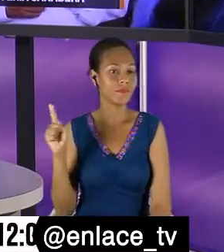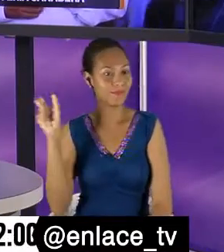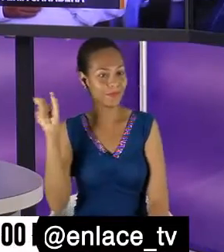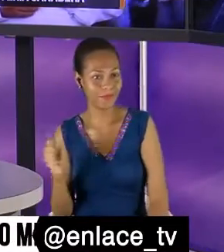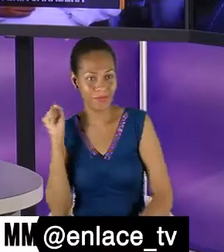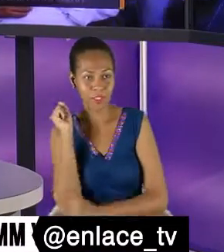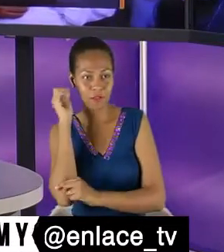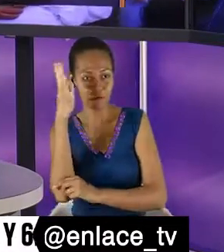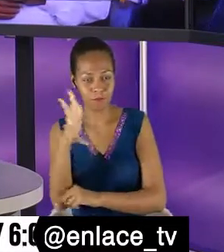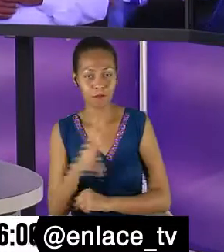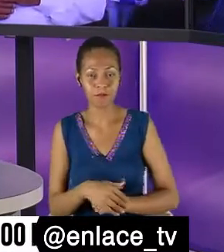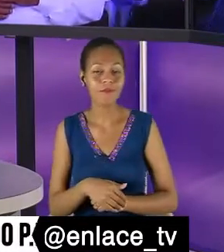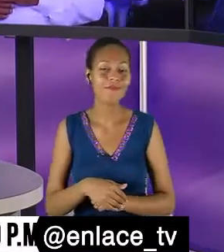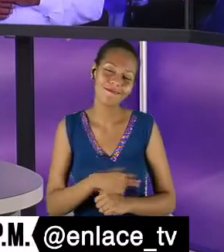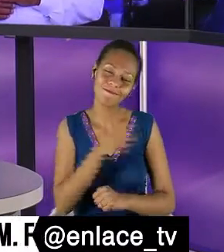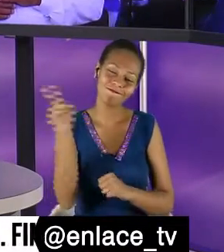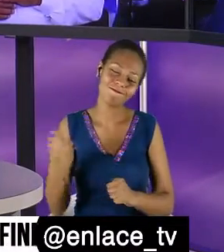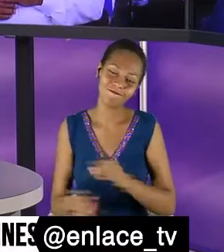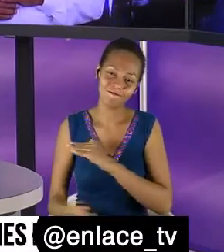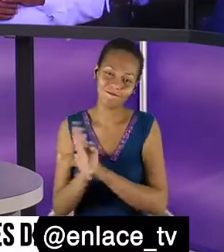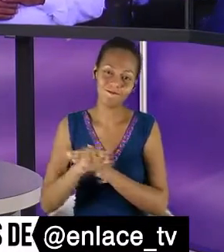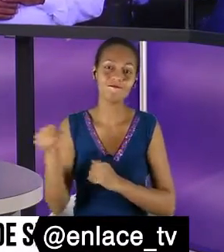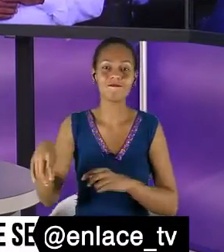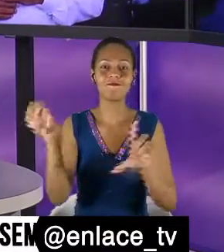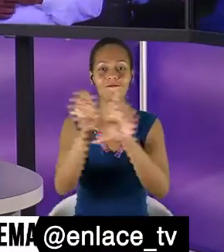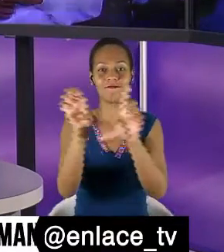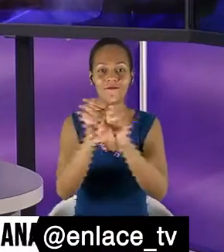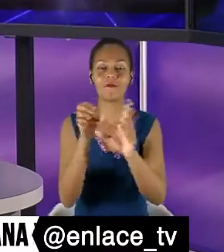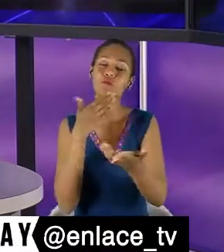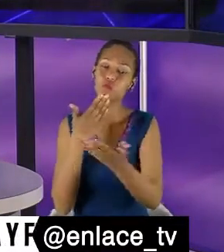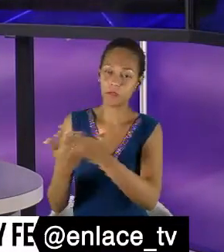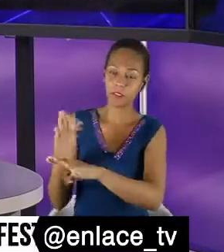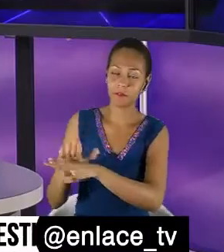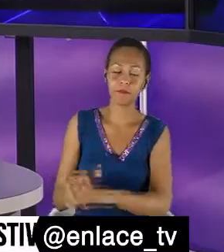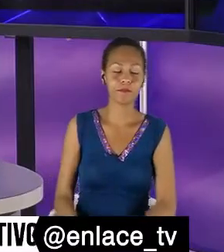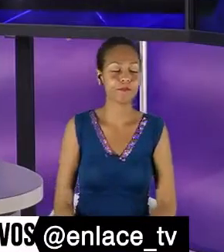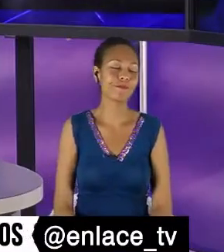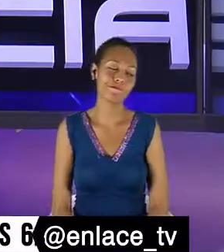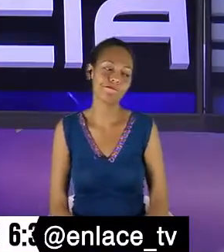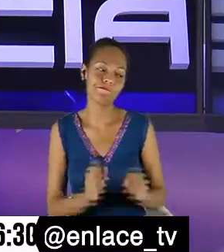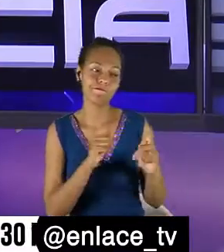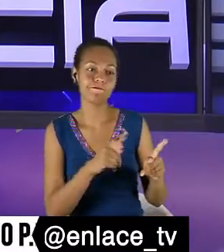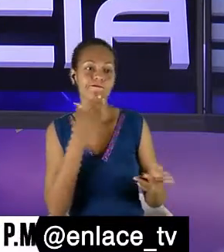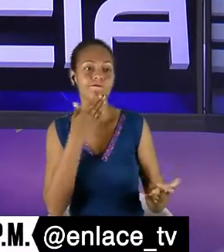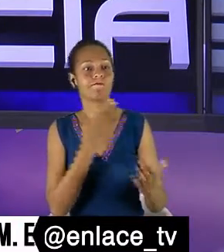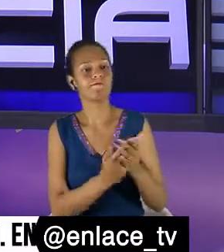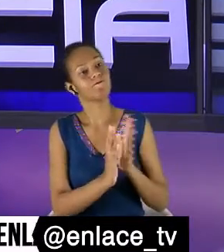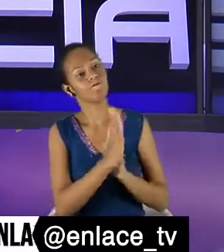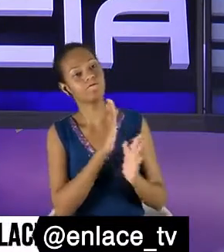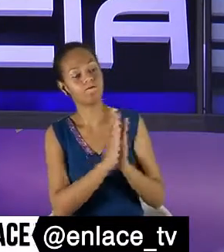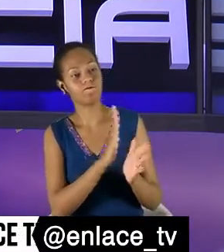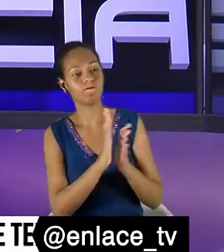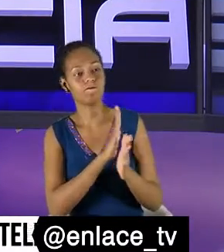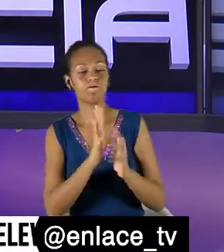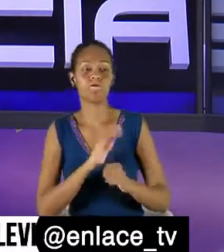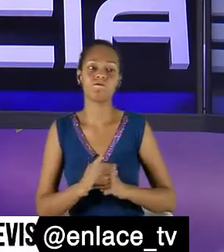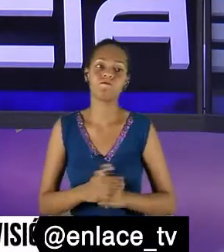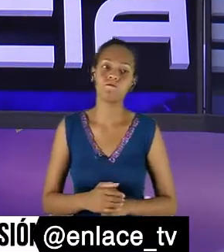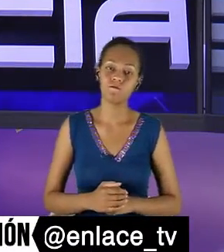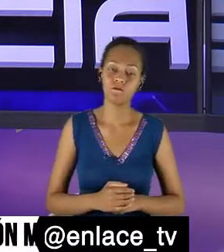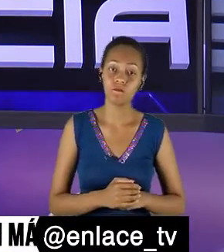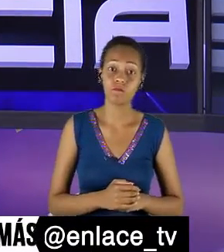Moreno. Continúen ustedes con más noticias en estudio. Muy buenas tardes. Gracias, Pedro. Muy buenas tardes por su información. Y en comunicado de prensa,